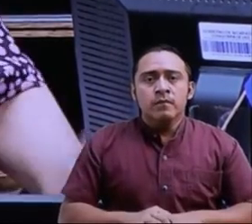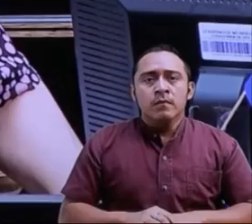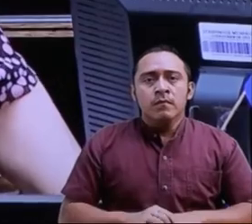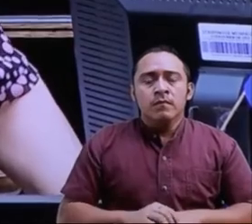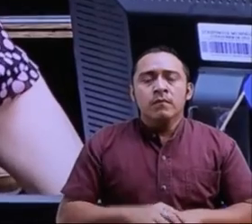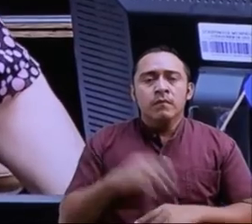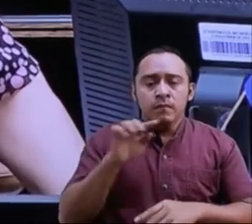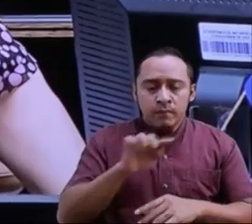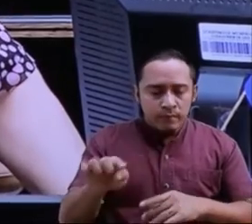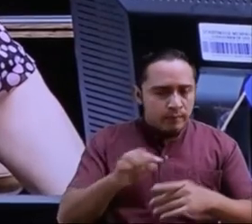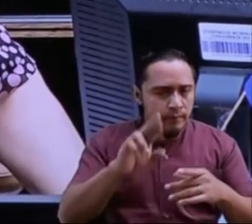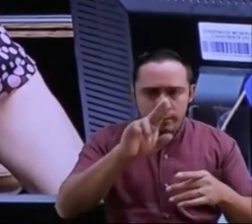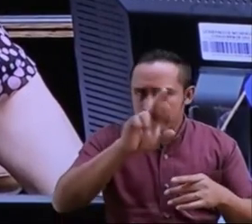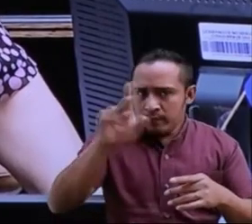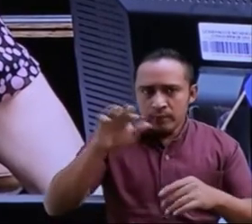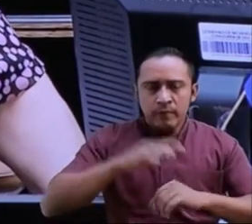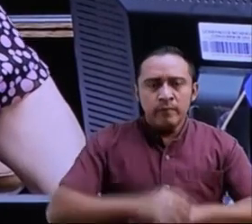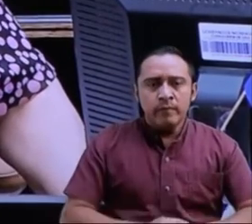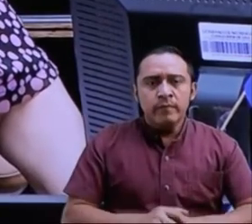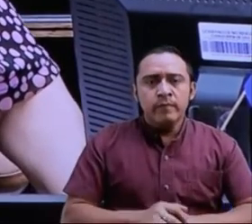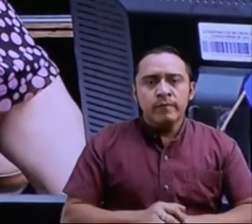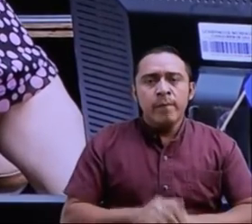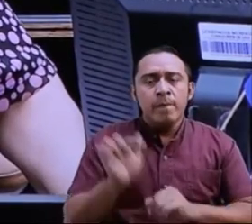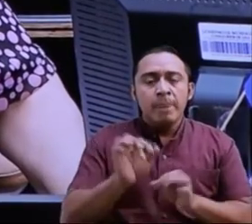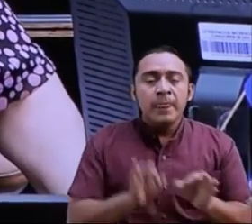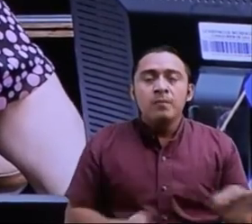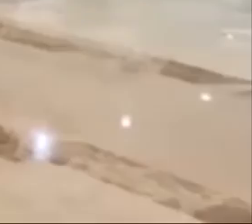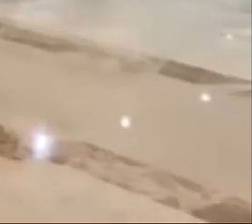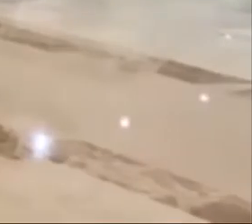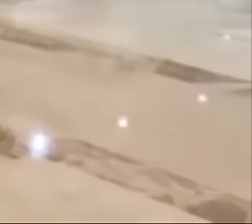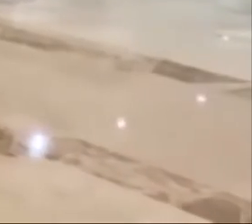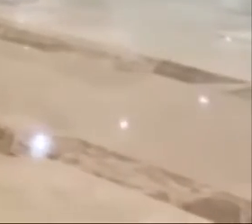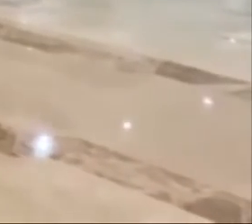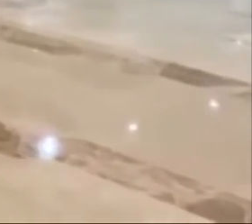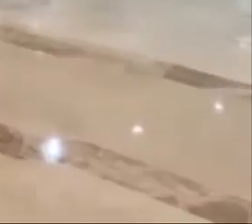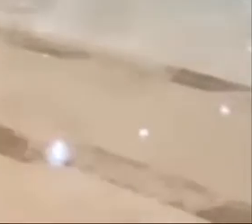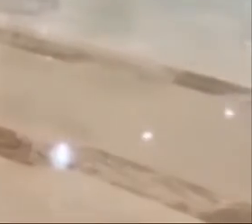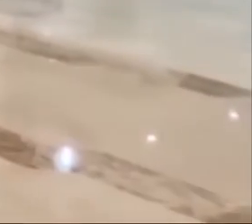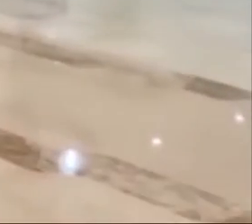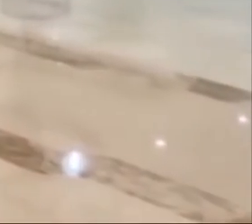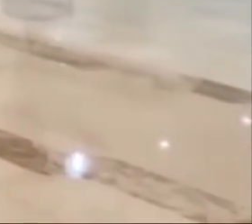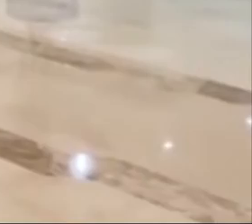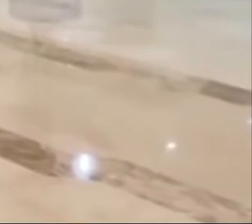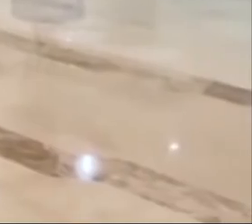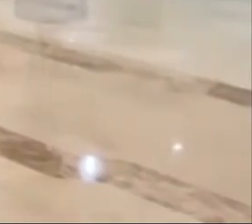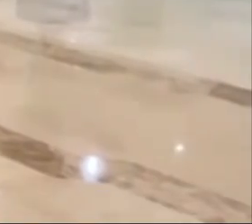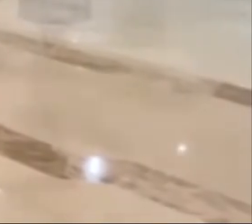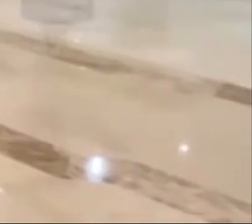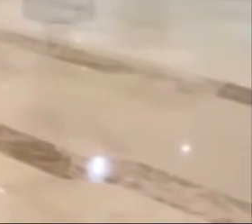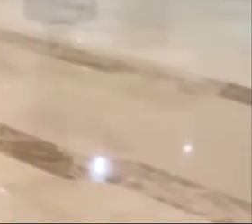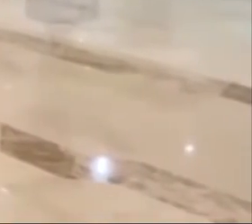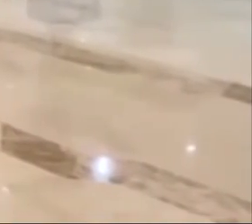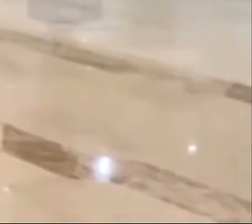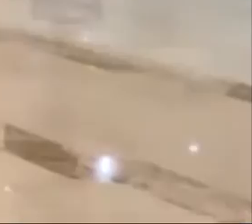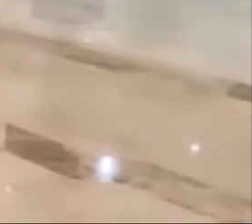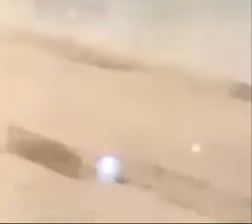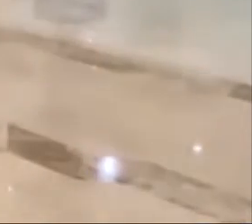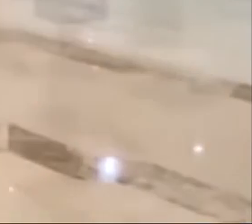Dentro de este mismo orden, es importante señalar que frente al proceso